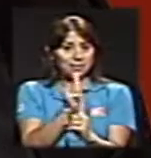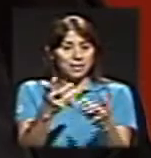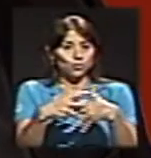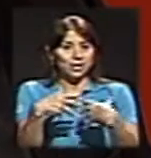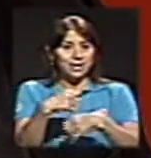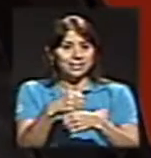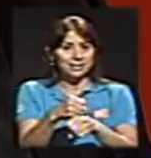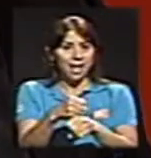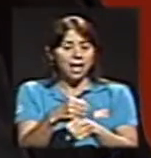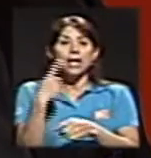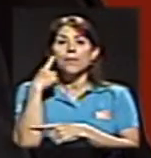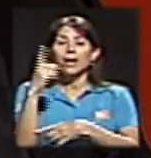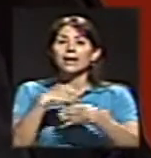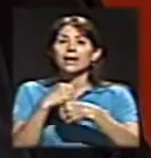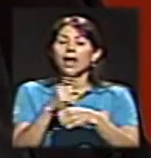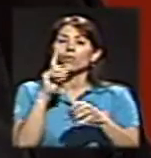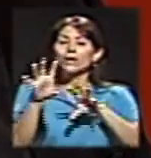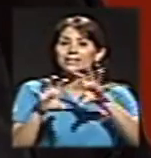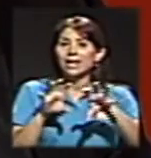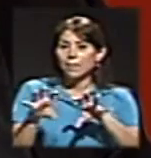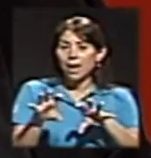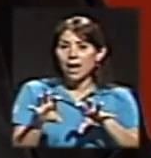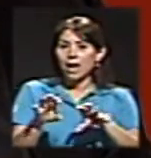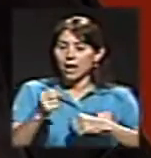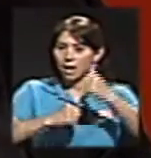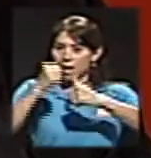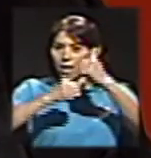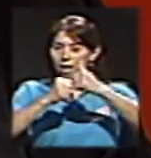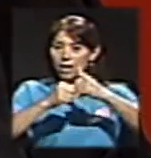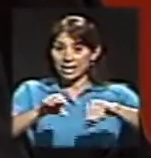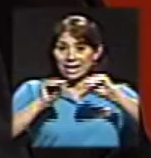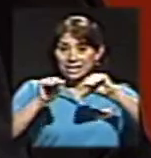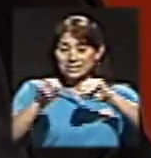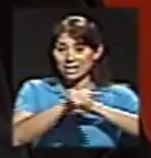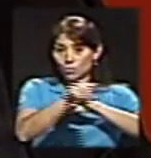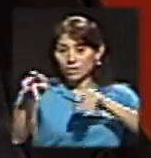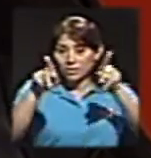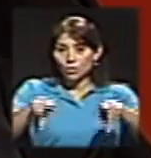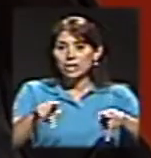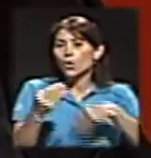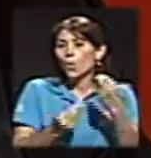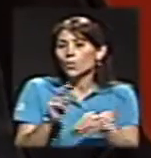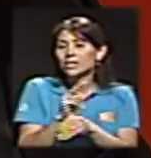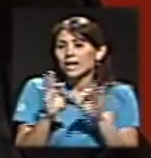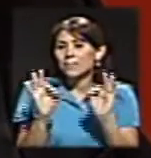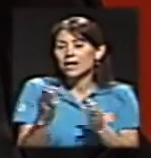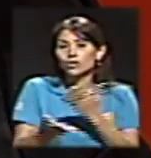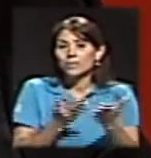de crear un esquema básicamente que le enseñe a las personas no solo cómo utilizar bien los servicios financieros, sino sobre todo programar su